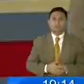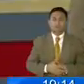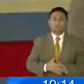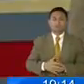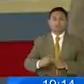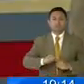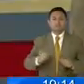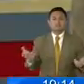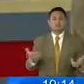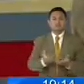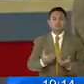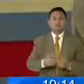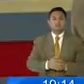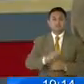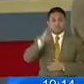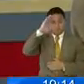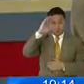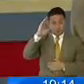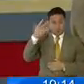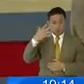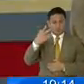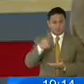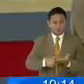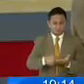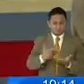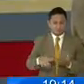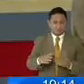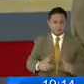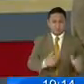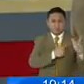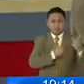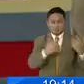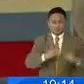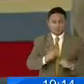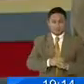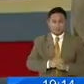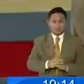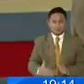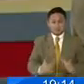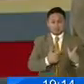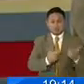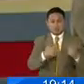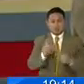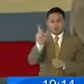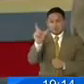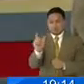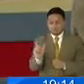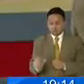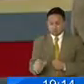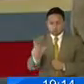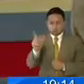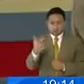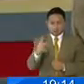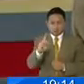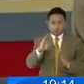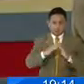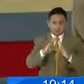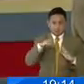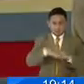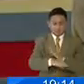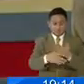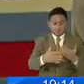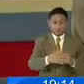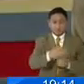Operativo combinado entre inteligencia policial y militar permitió el decomiso de armas y municiones de distinto calibre. Una vivienda fue allanada